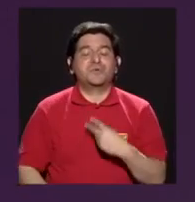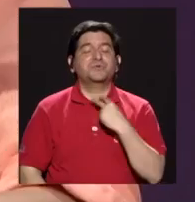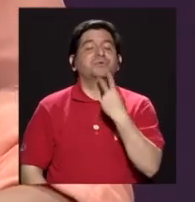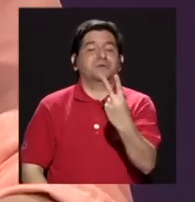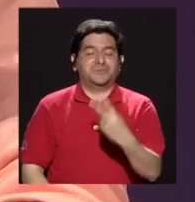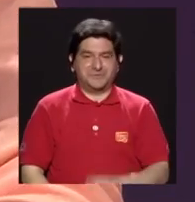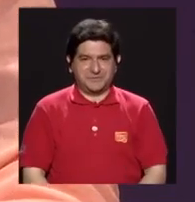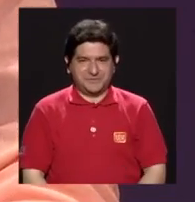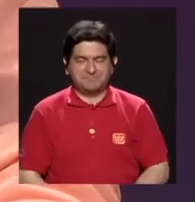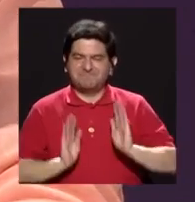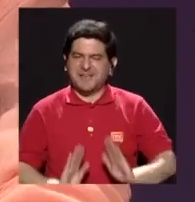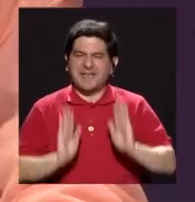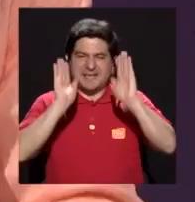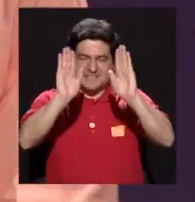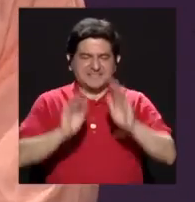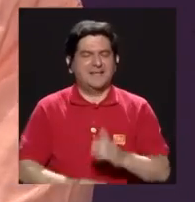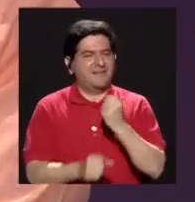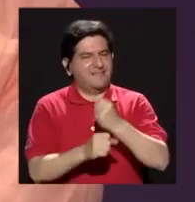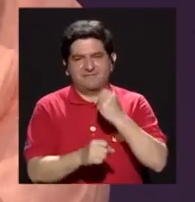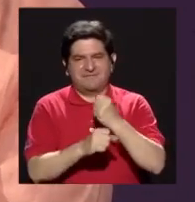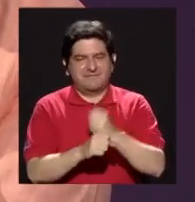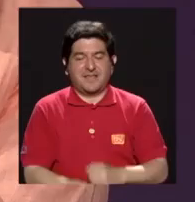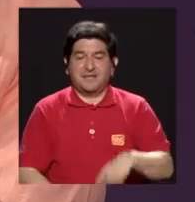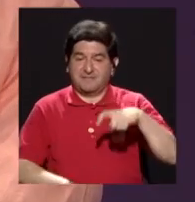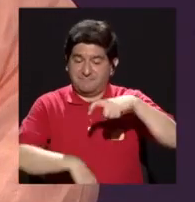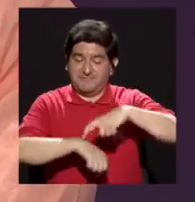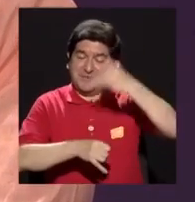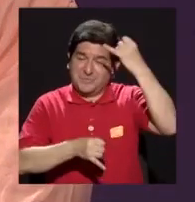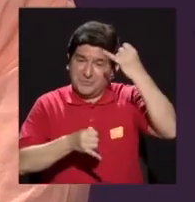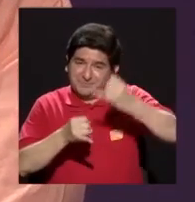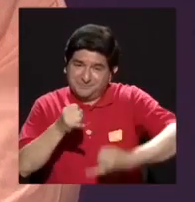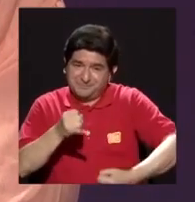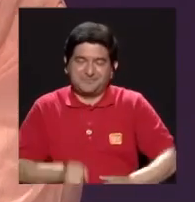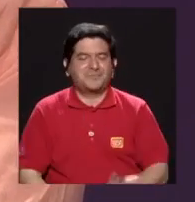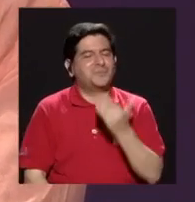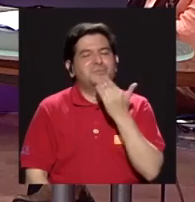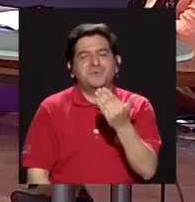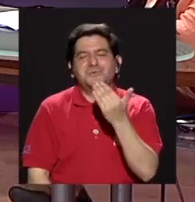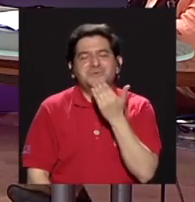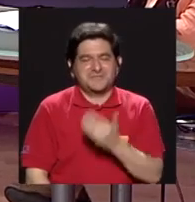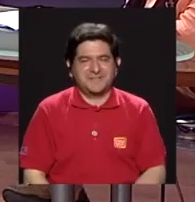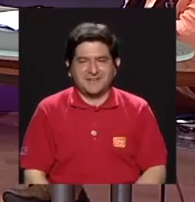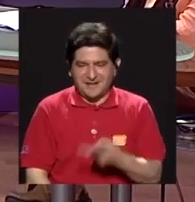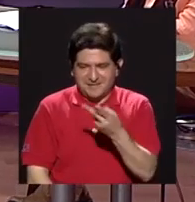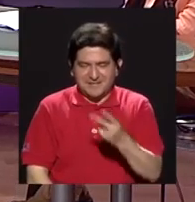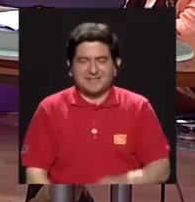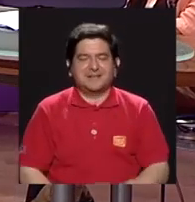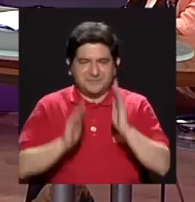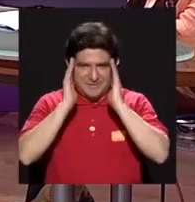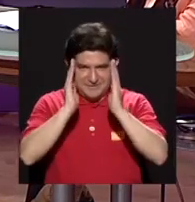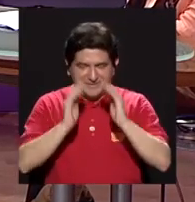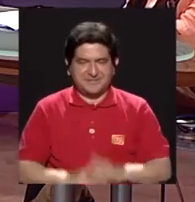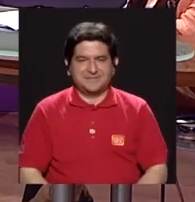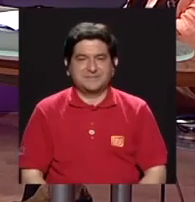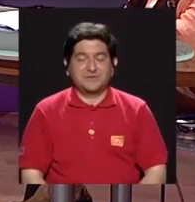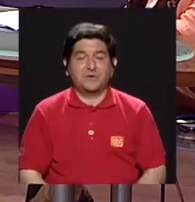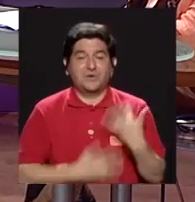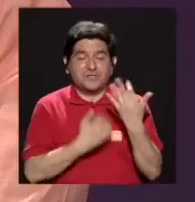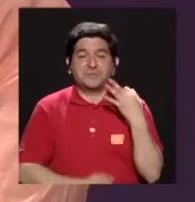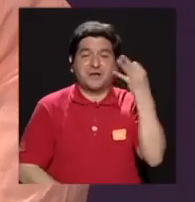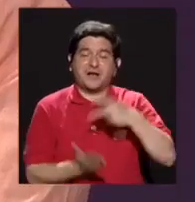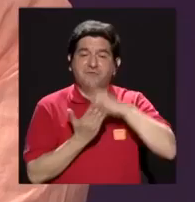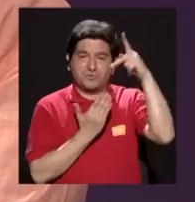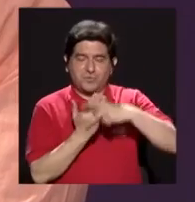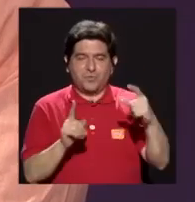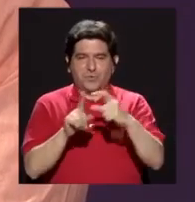excelente excelente el trabajo lamentablemente el tiempo se nos acaba les agradecemos su atención y les esperamos en un próximo